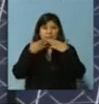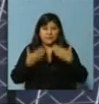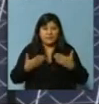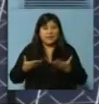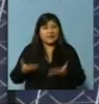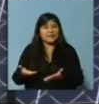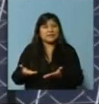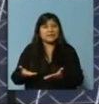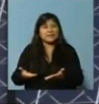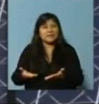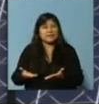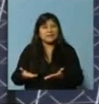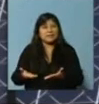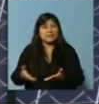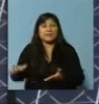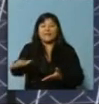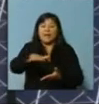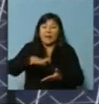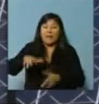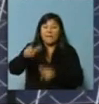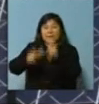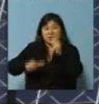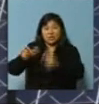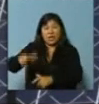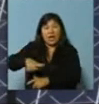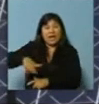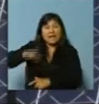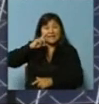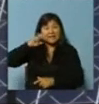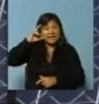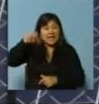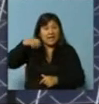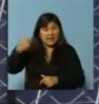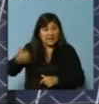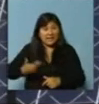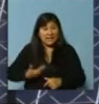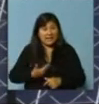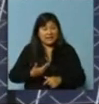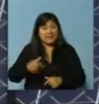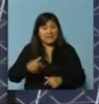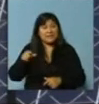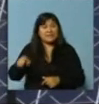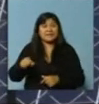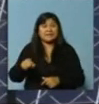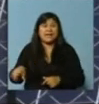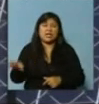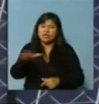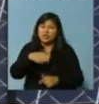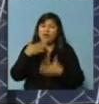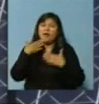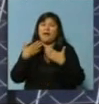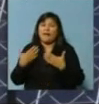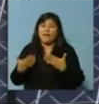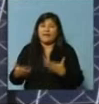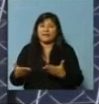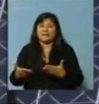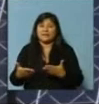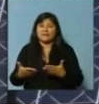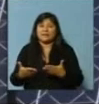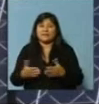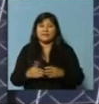Agradecerlo a mi pueblo, a mis distintas